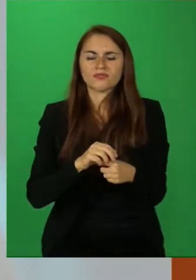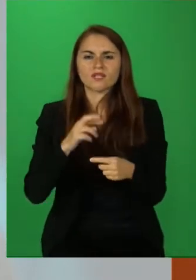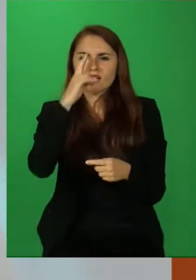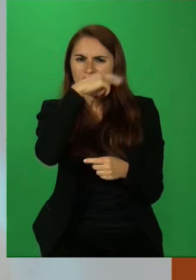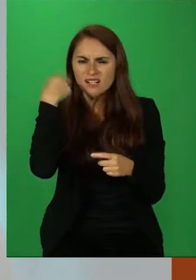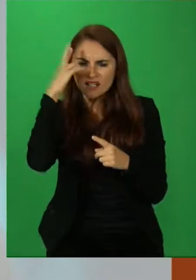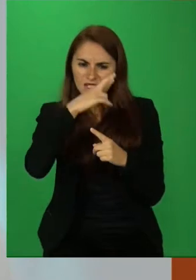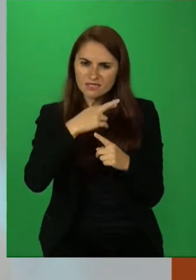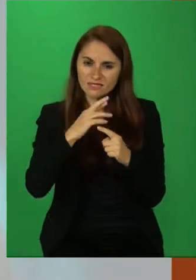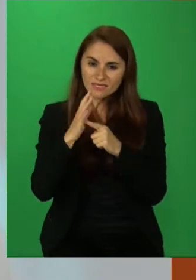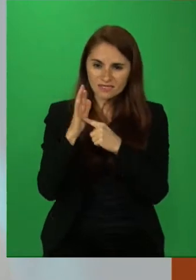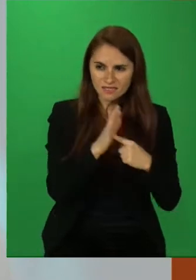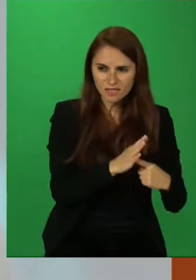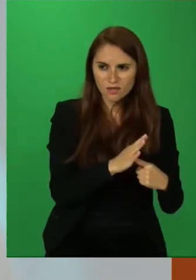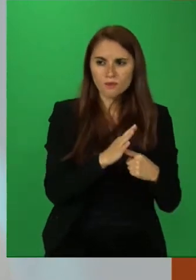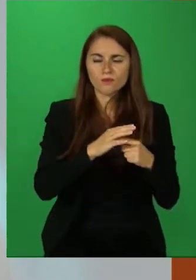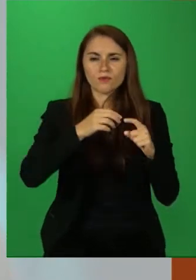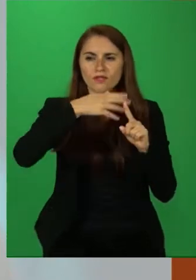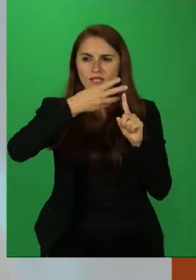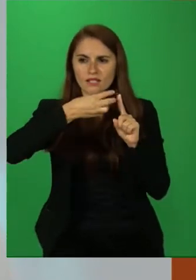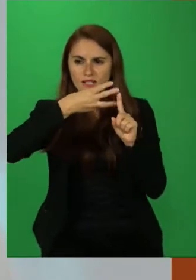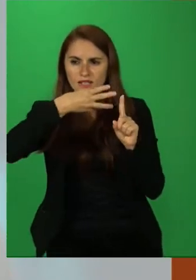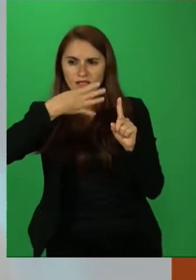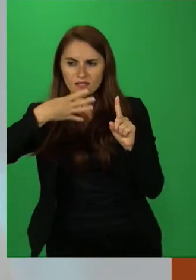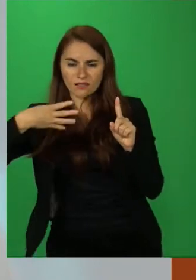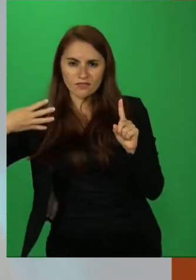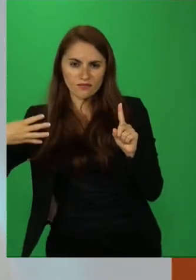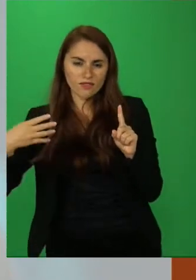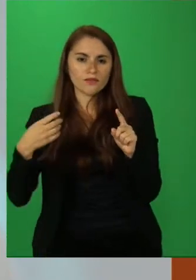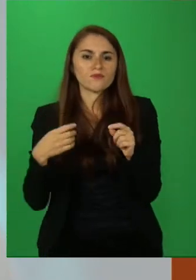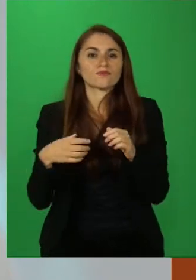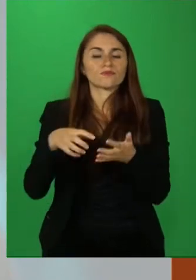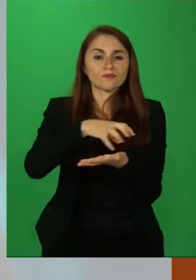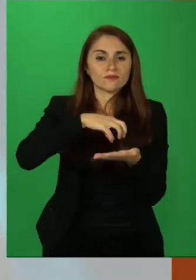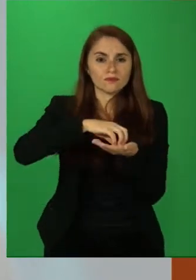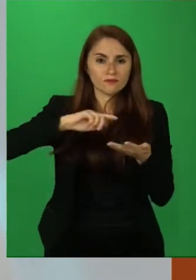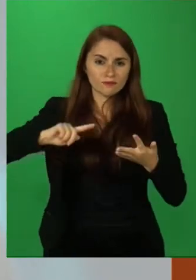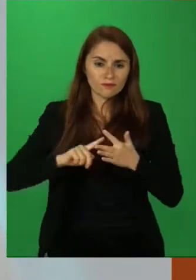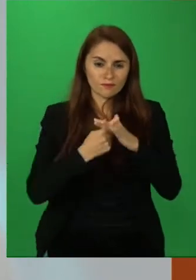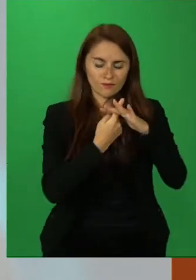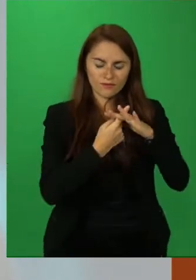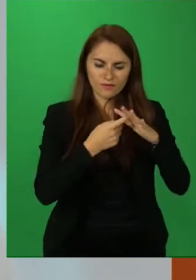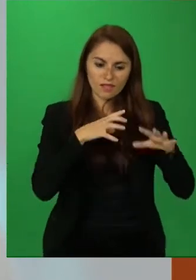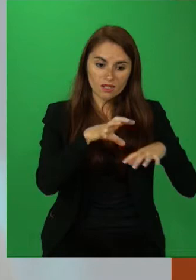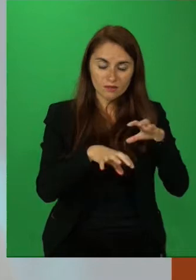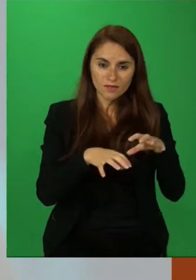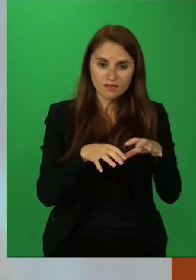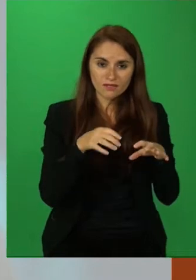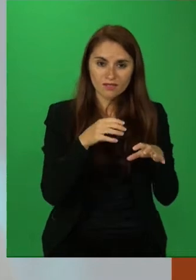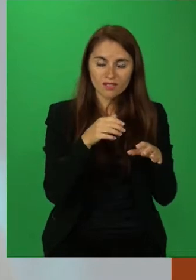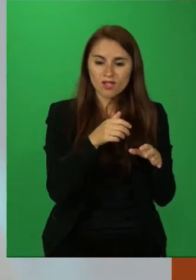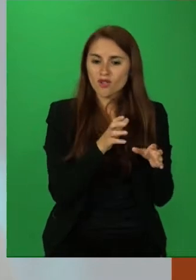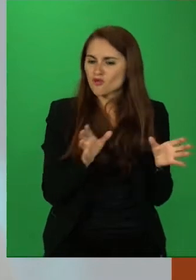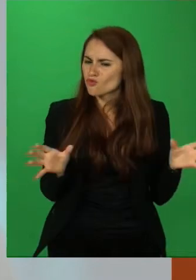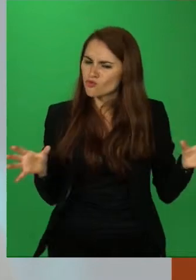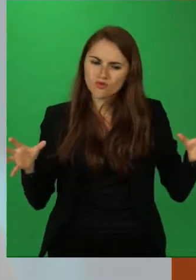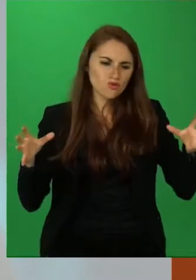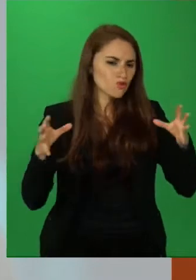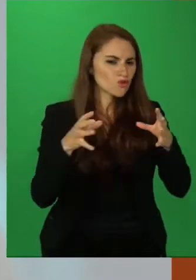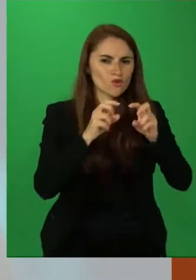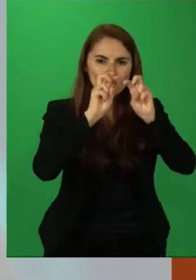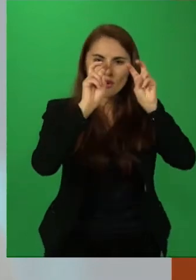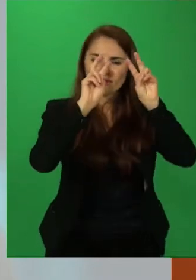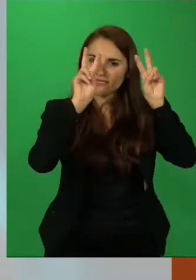LGTB, derechos indígenas, de los animales, estamos hablando de la lucha contra las injusticias. Por lo tanto, ¿el tema cuál